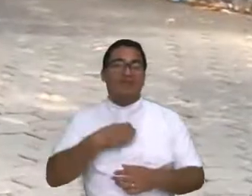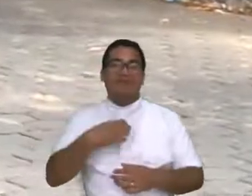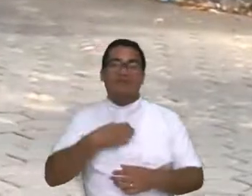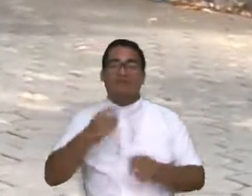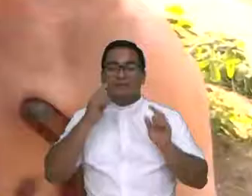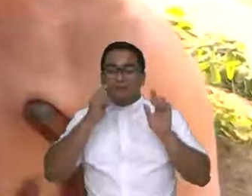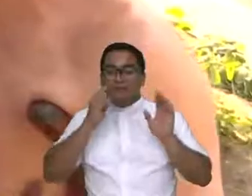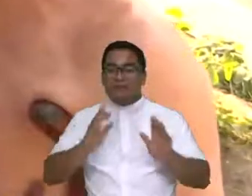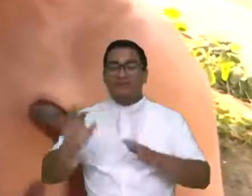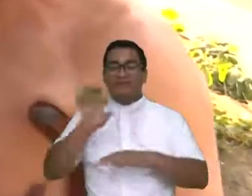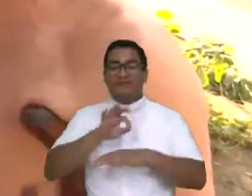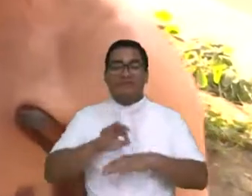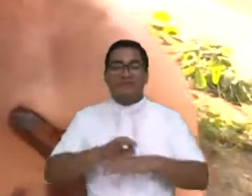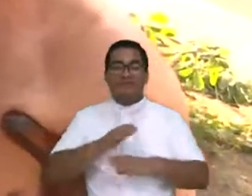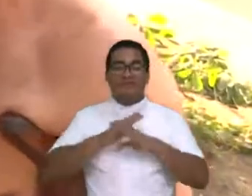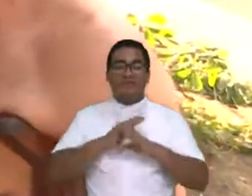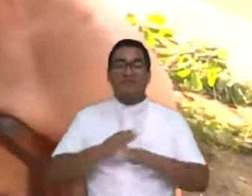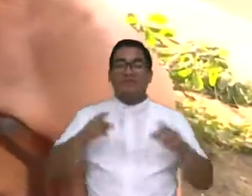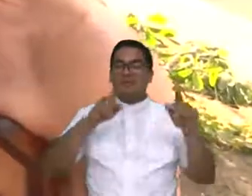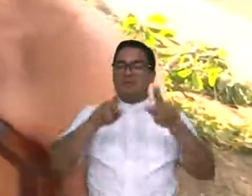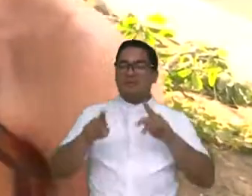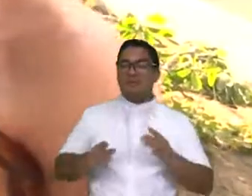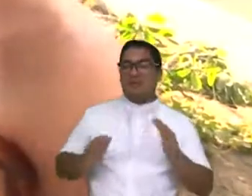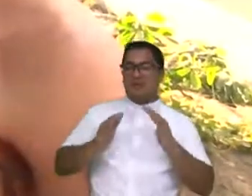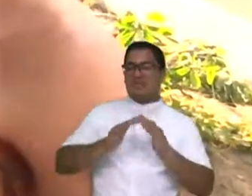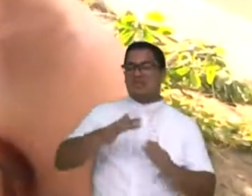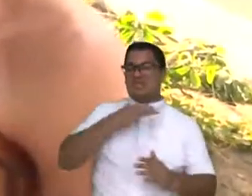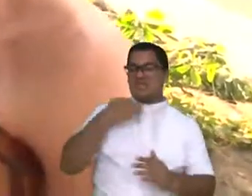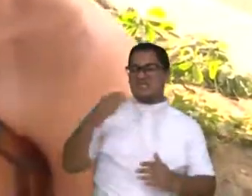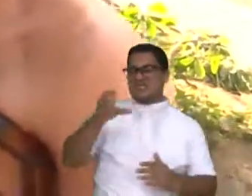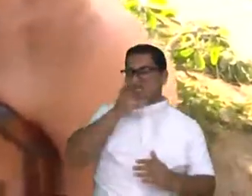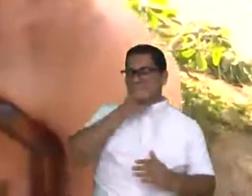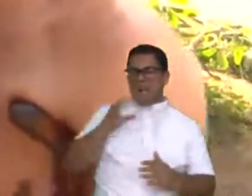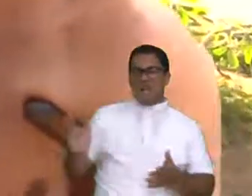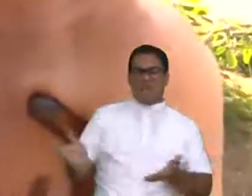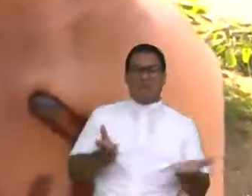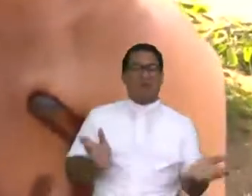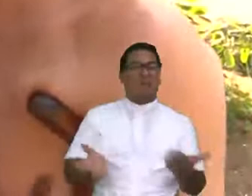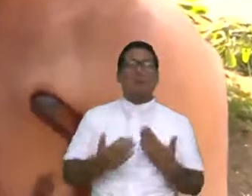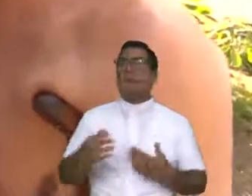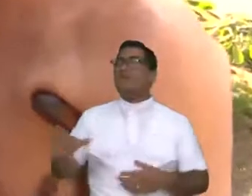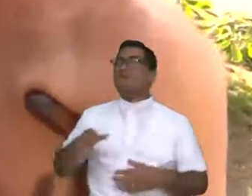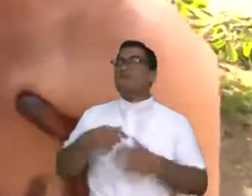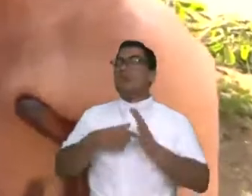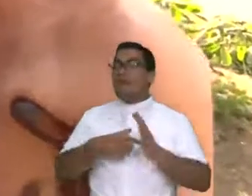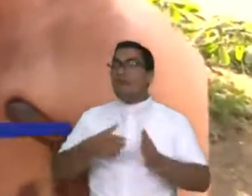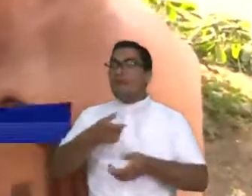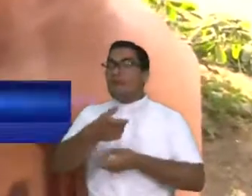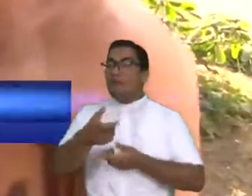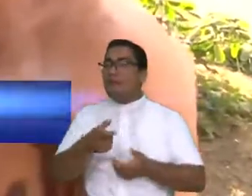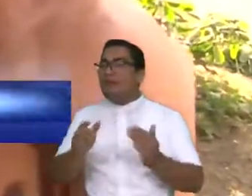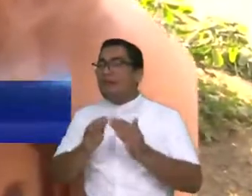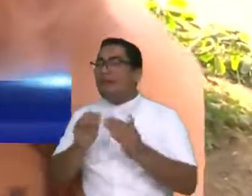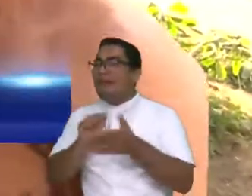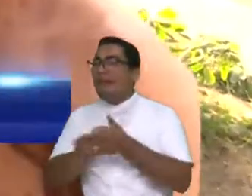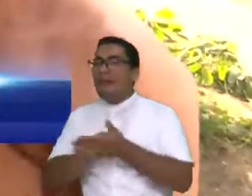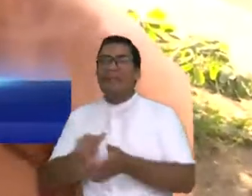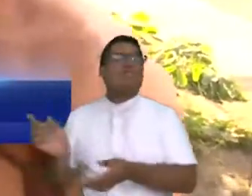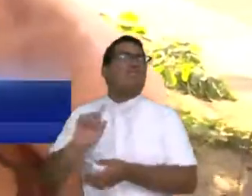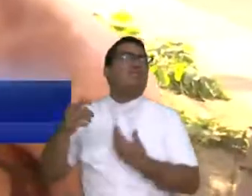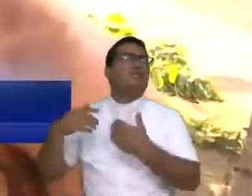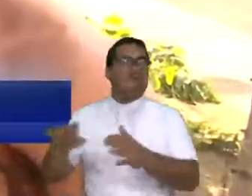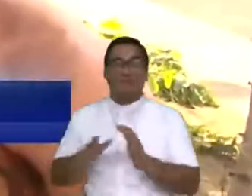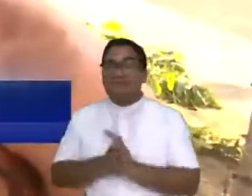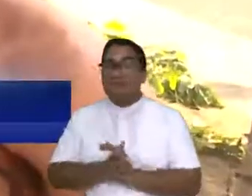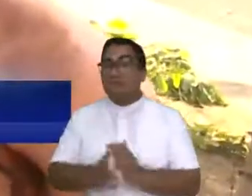los chanchos, los que no quieren limpiar las casas, que no quieren dejar entrar a ustedes que fumen, porque hay gente que no. Aquí